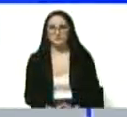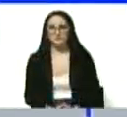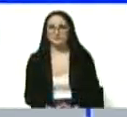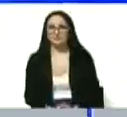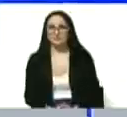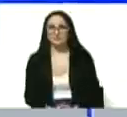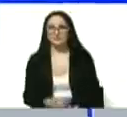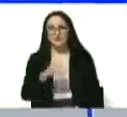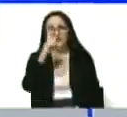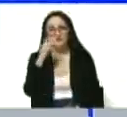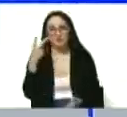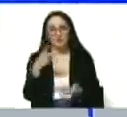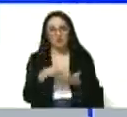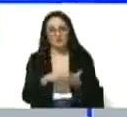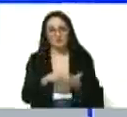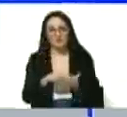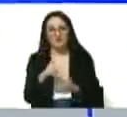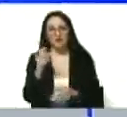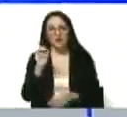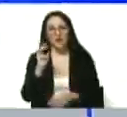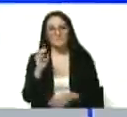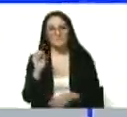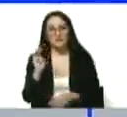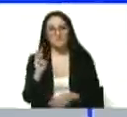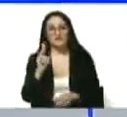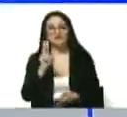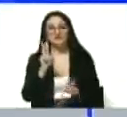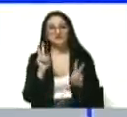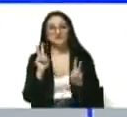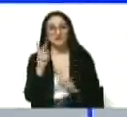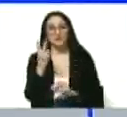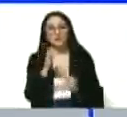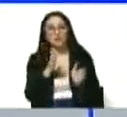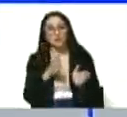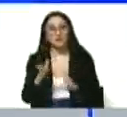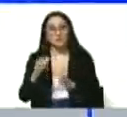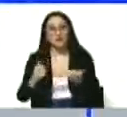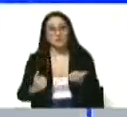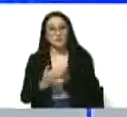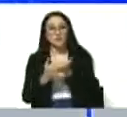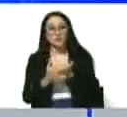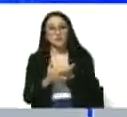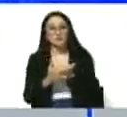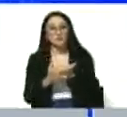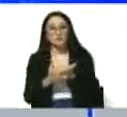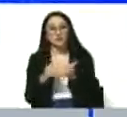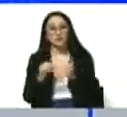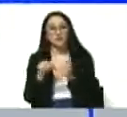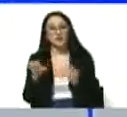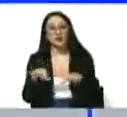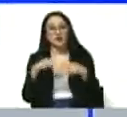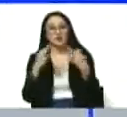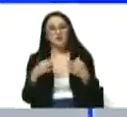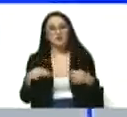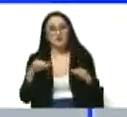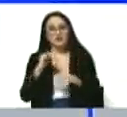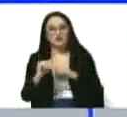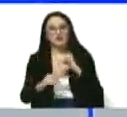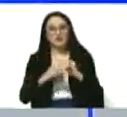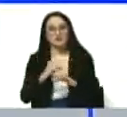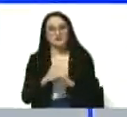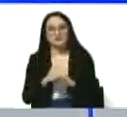Fue el año 2000 cuando la OPEP entró en una segunda etapa de impulso y renacimiento en el concierto internacional. Una etapa